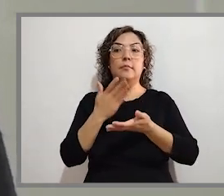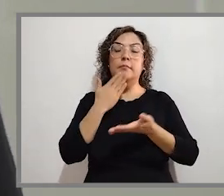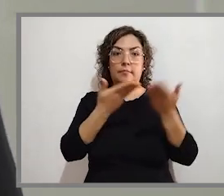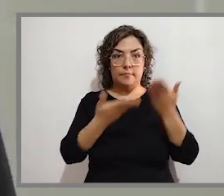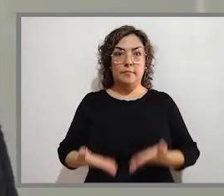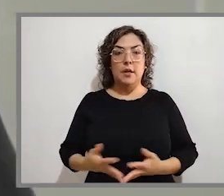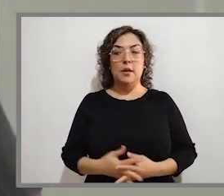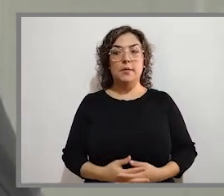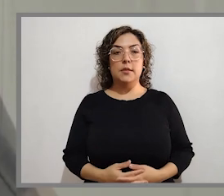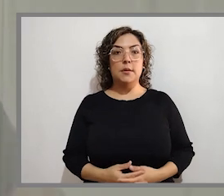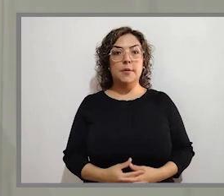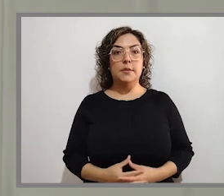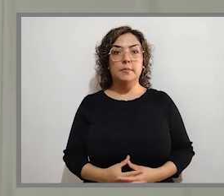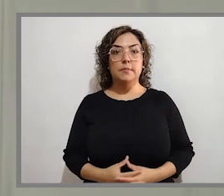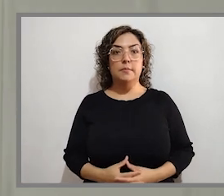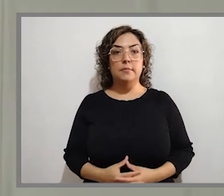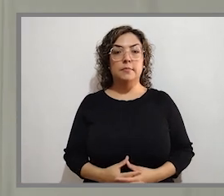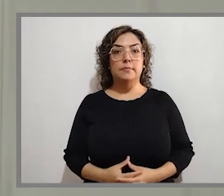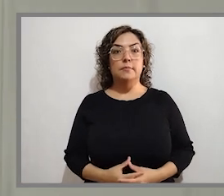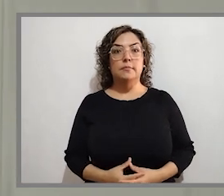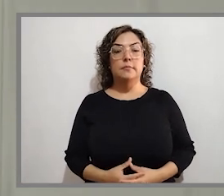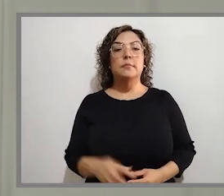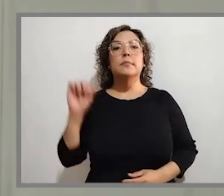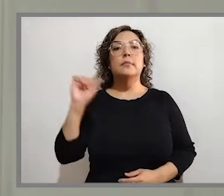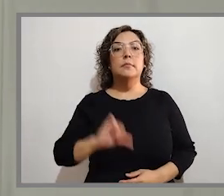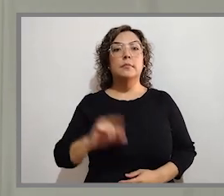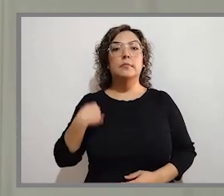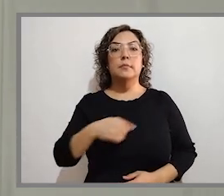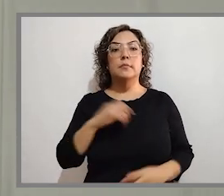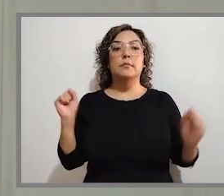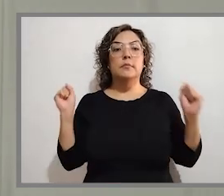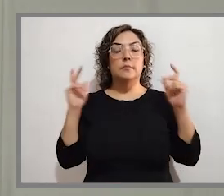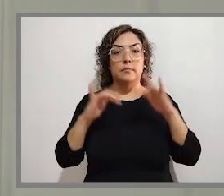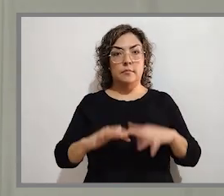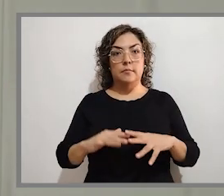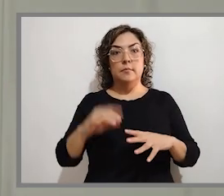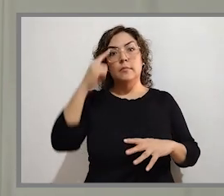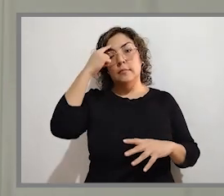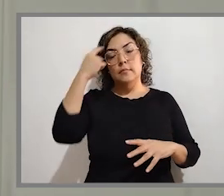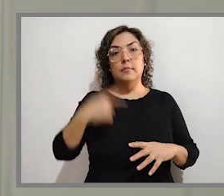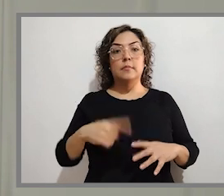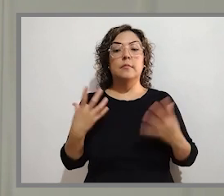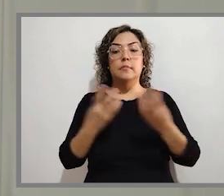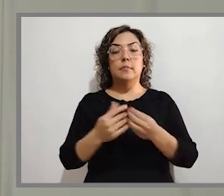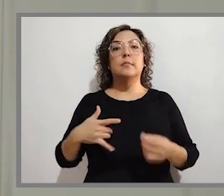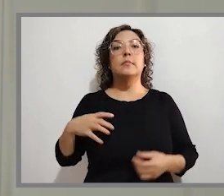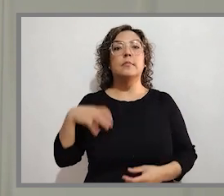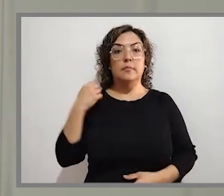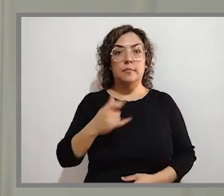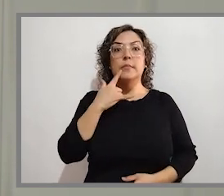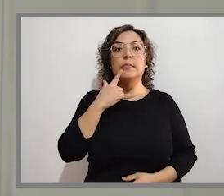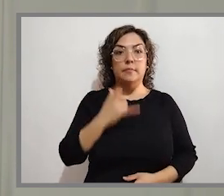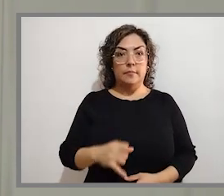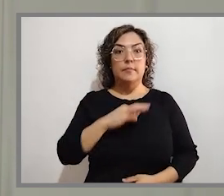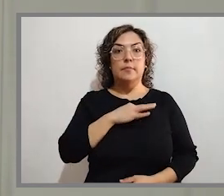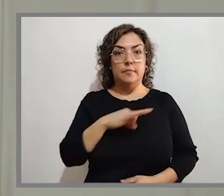Gracias. Hoy nos reunimos para reconocer los logros alcanzados, pero también para reflexionar sobre los